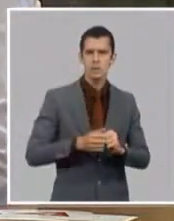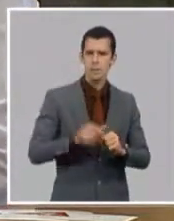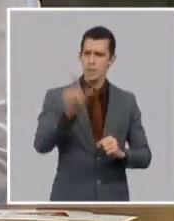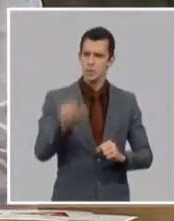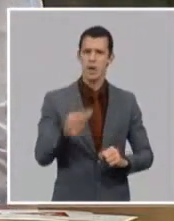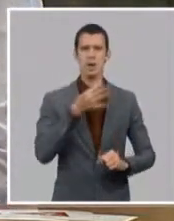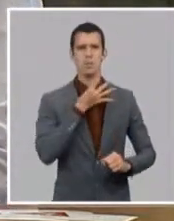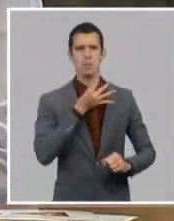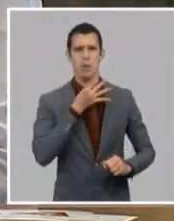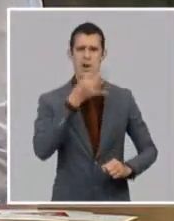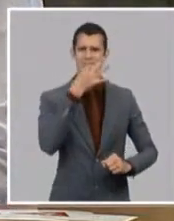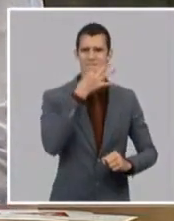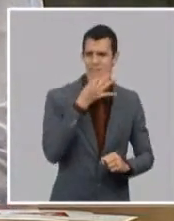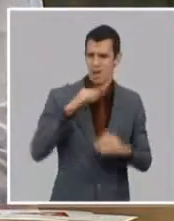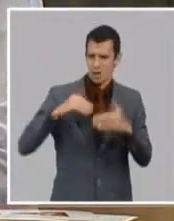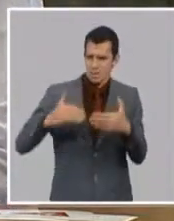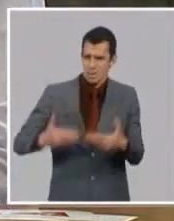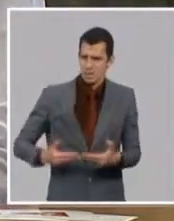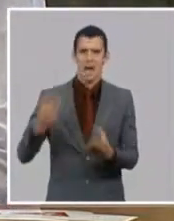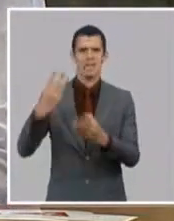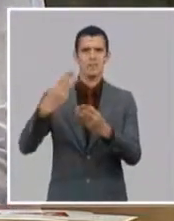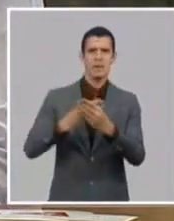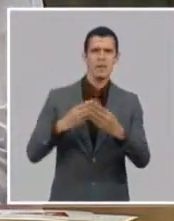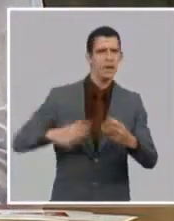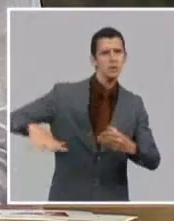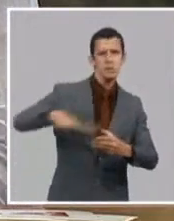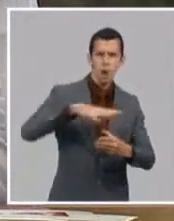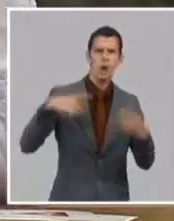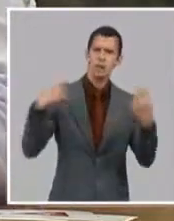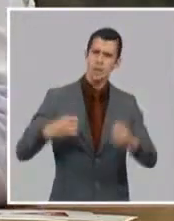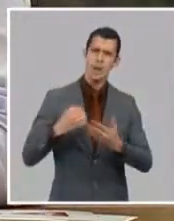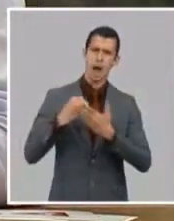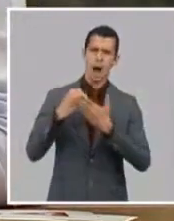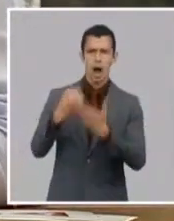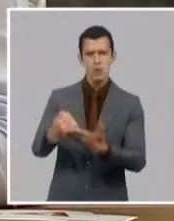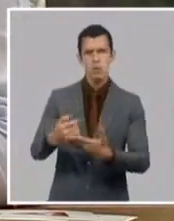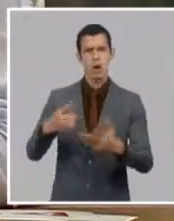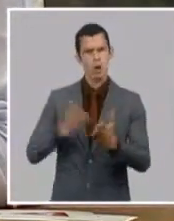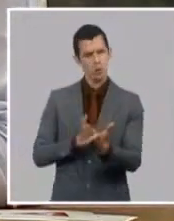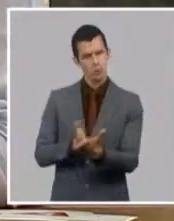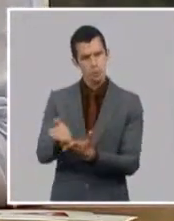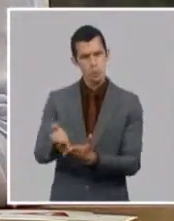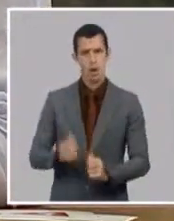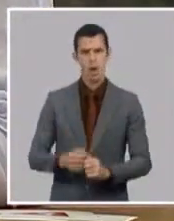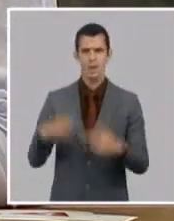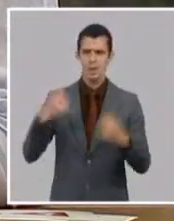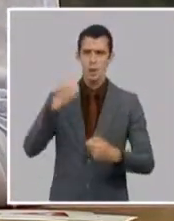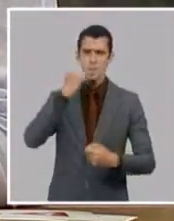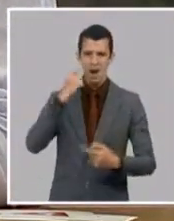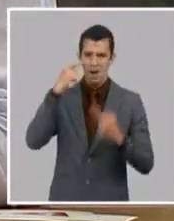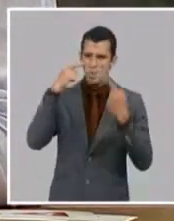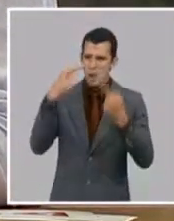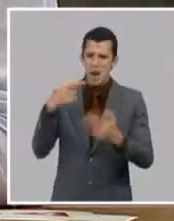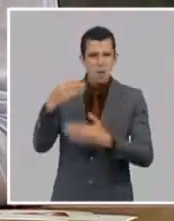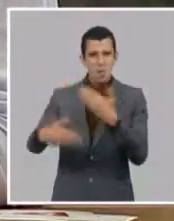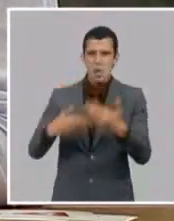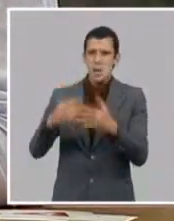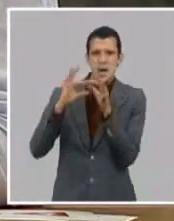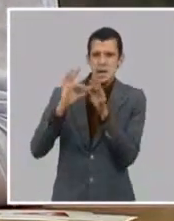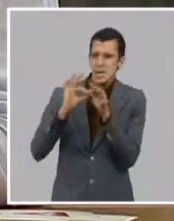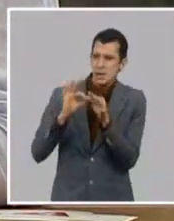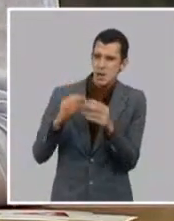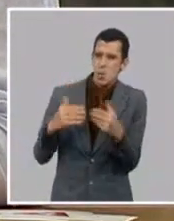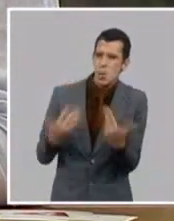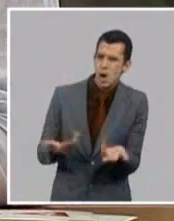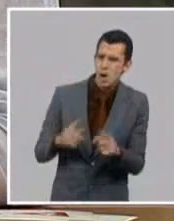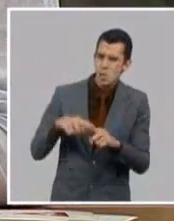que esas personas también, en la misma medida que se apoyan, que se les siguen dando posibilidades, cambien también